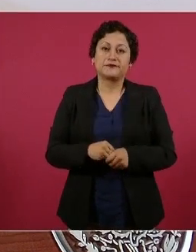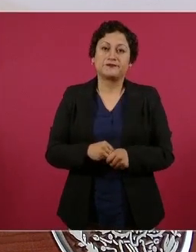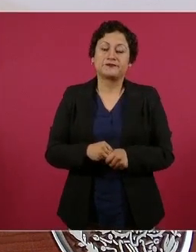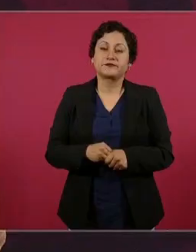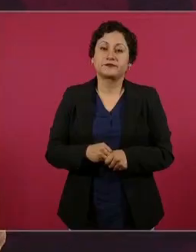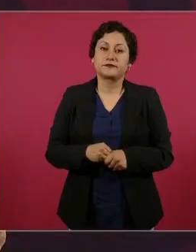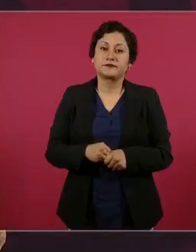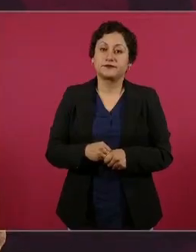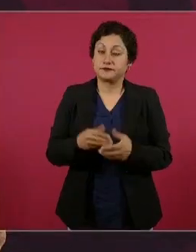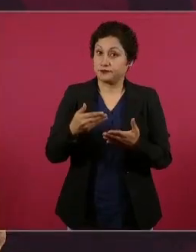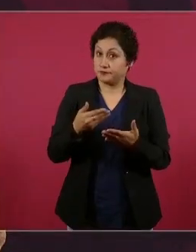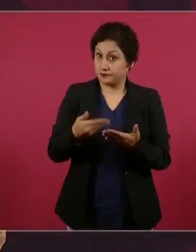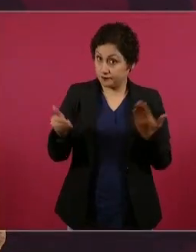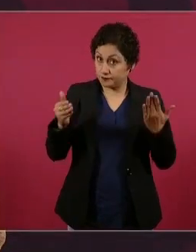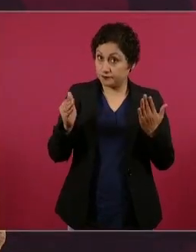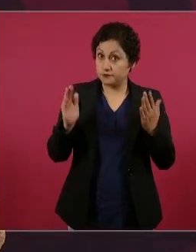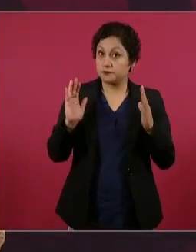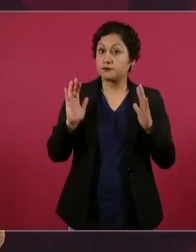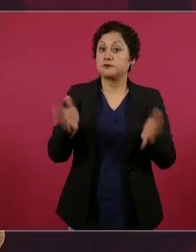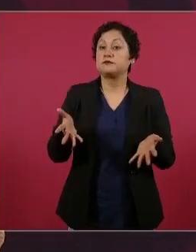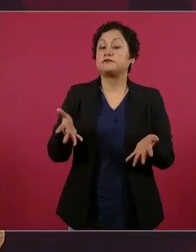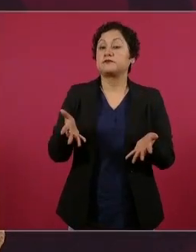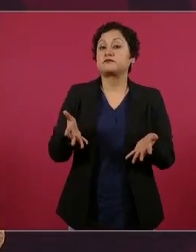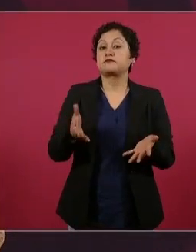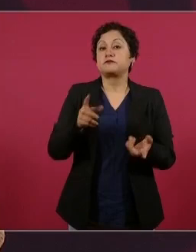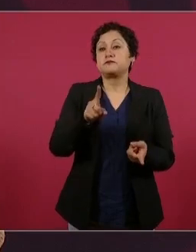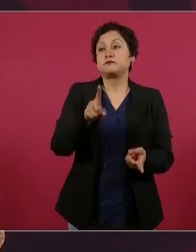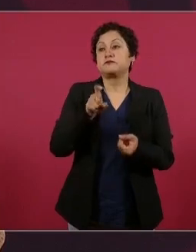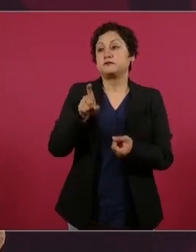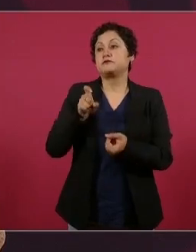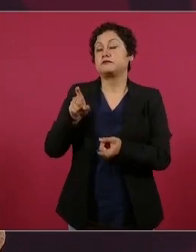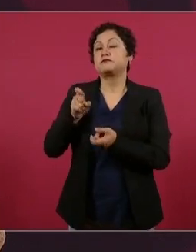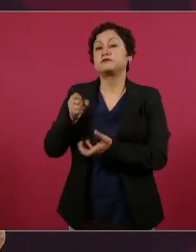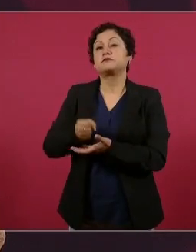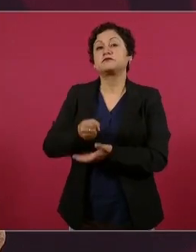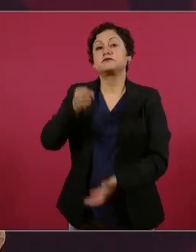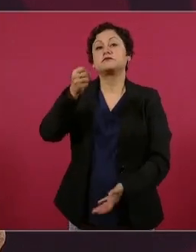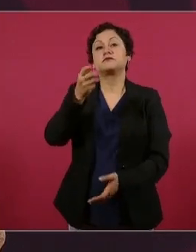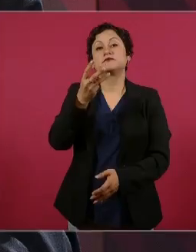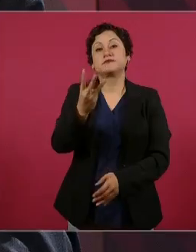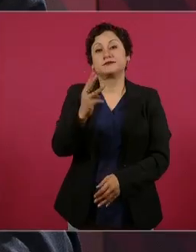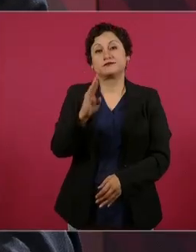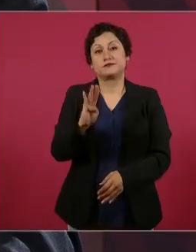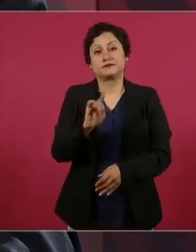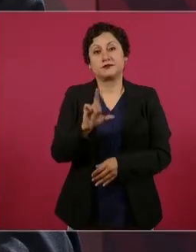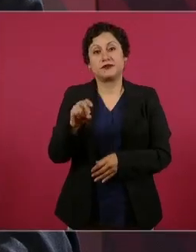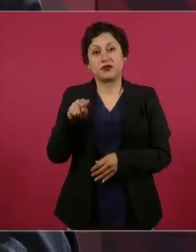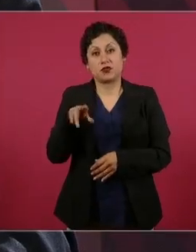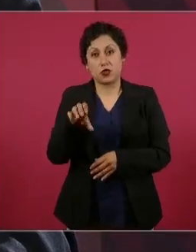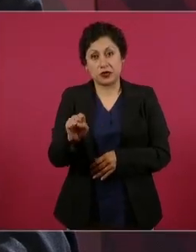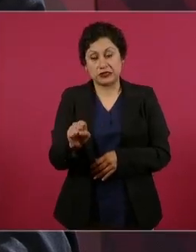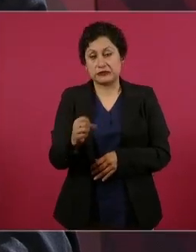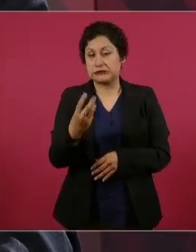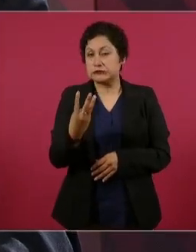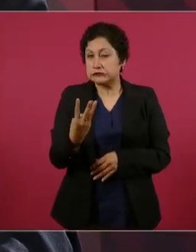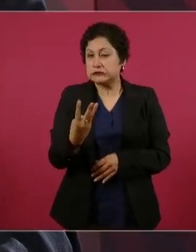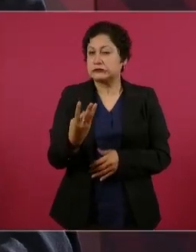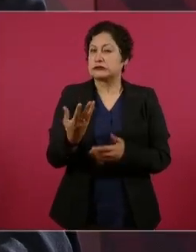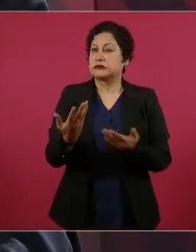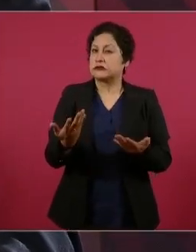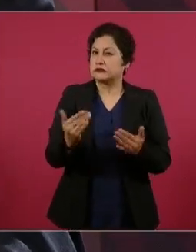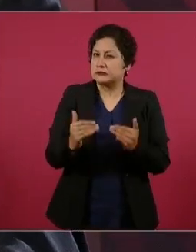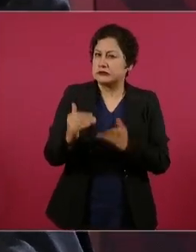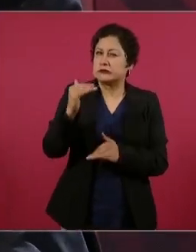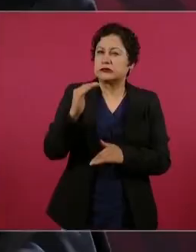y ahora cobramos 3, un poco más. O sea, tenemos